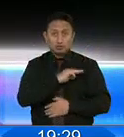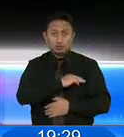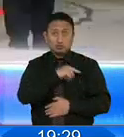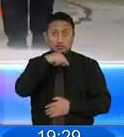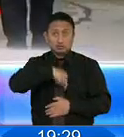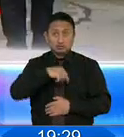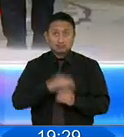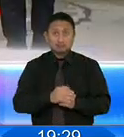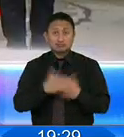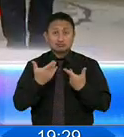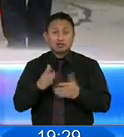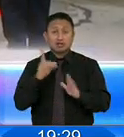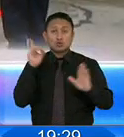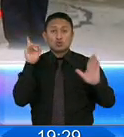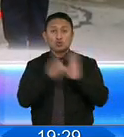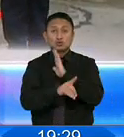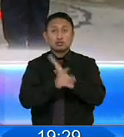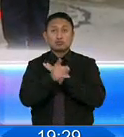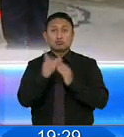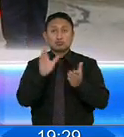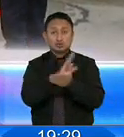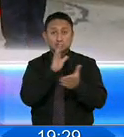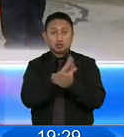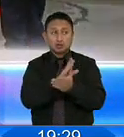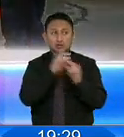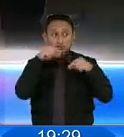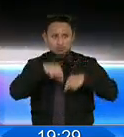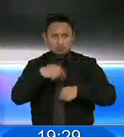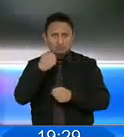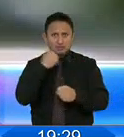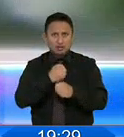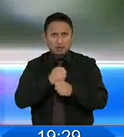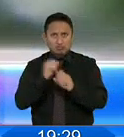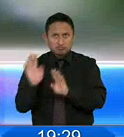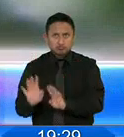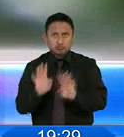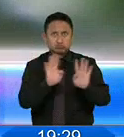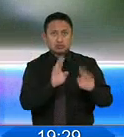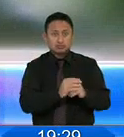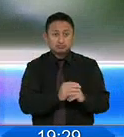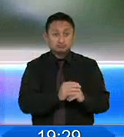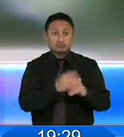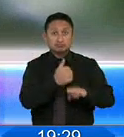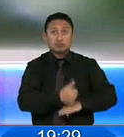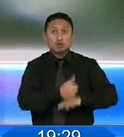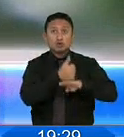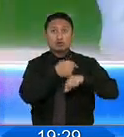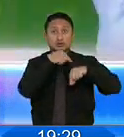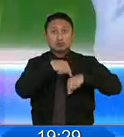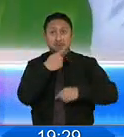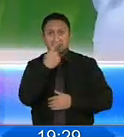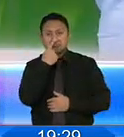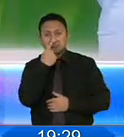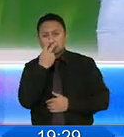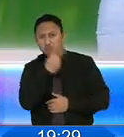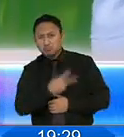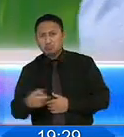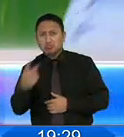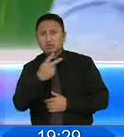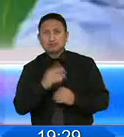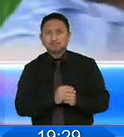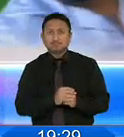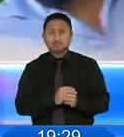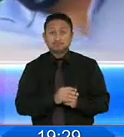la denuncia que un plantel educativo estaba funcionando y para esto autoridades fueron a inspeccionar el lugar. De ahí